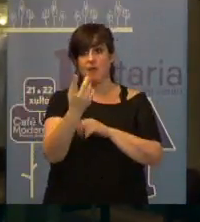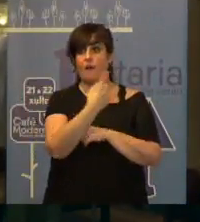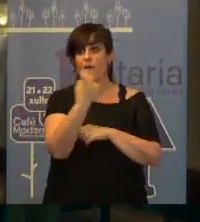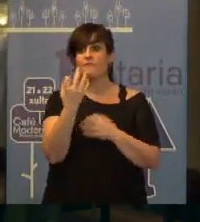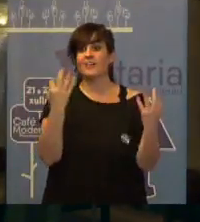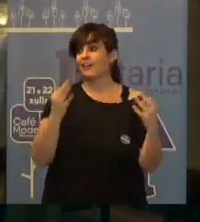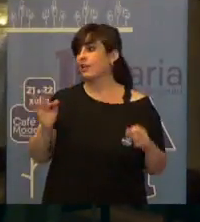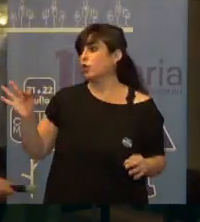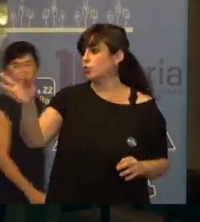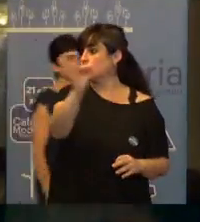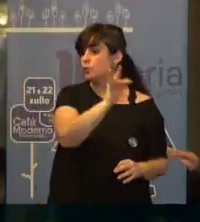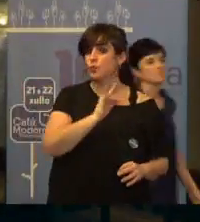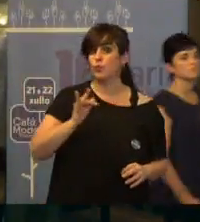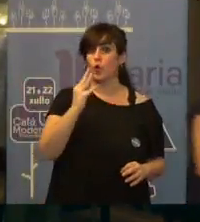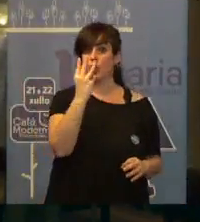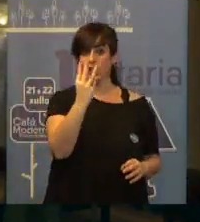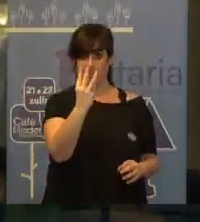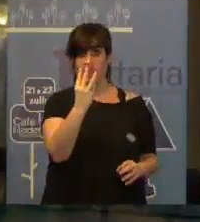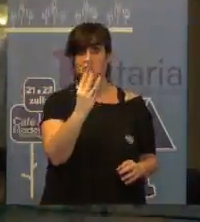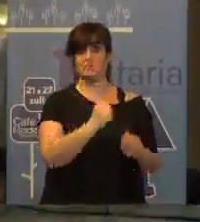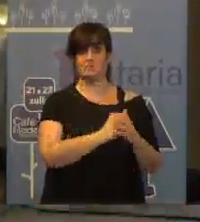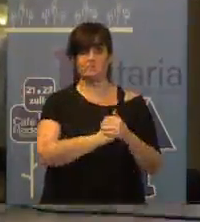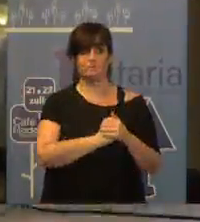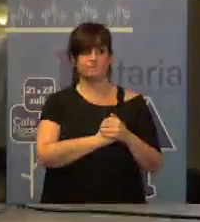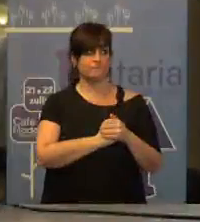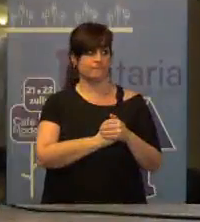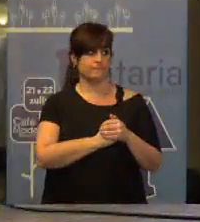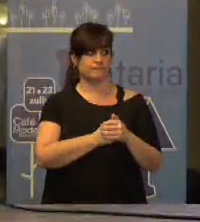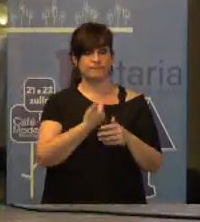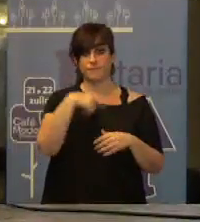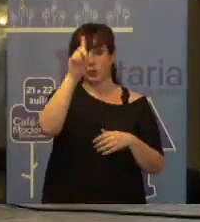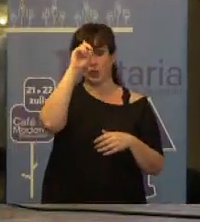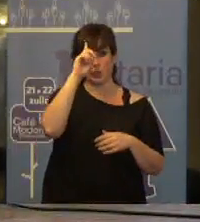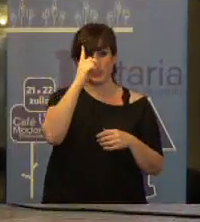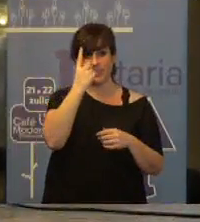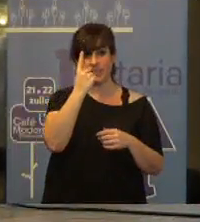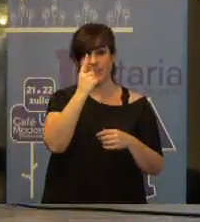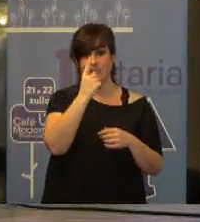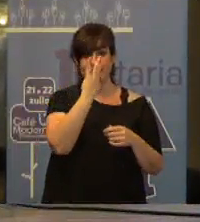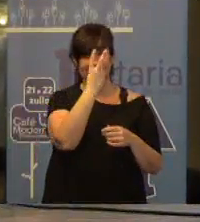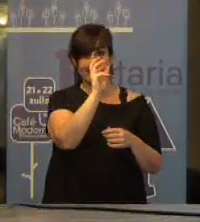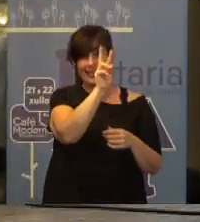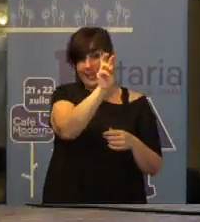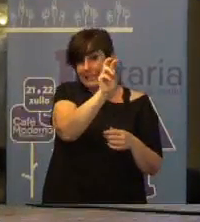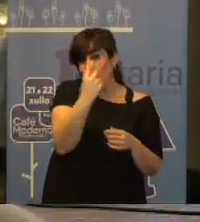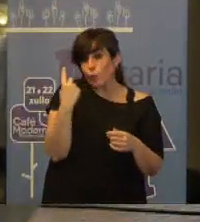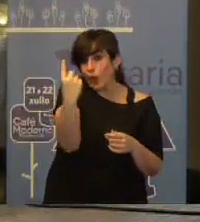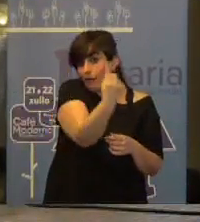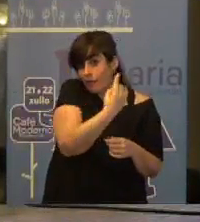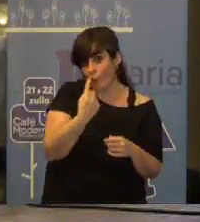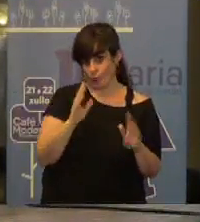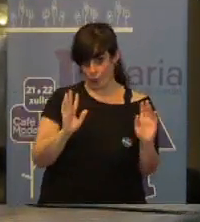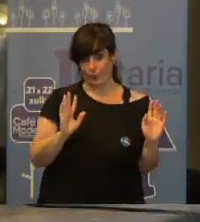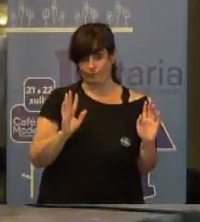Luz, Lidia e Manuel. Non sei se queredes medio minuto cada un